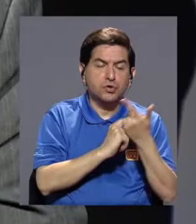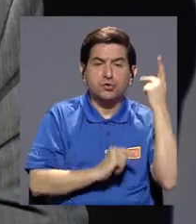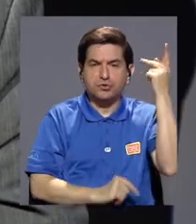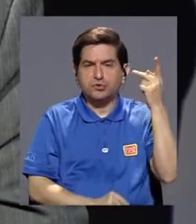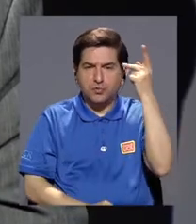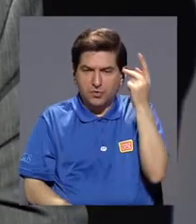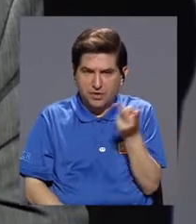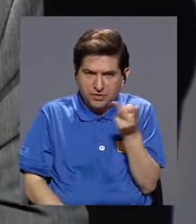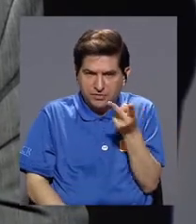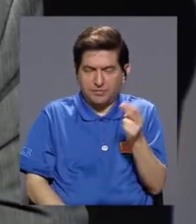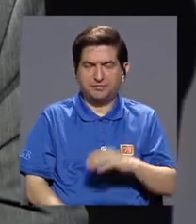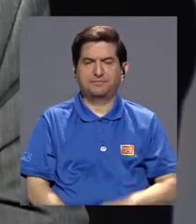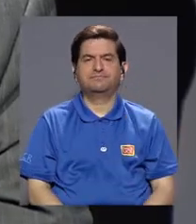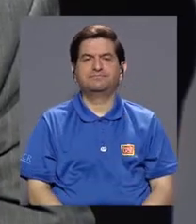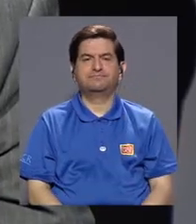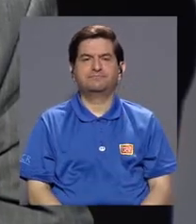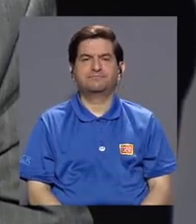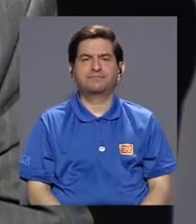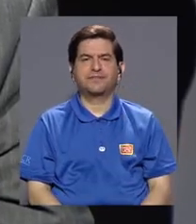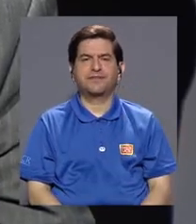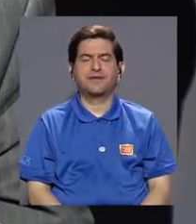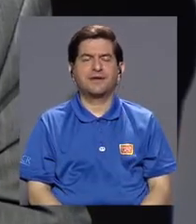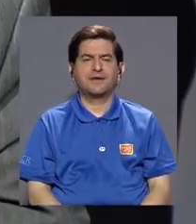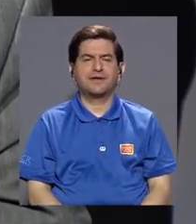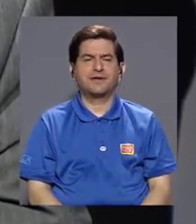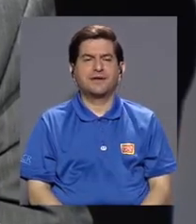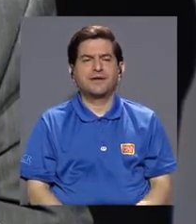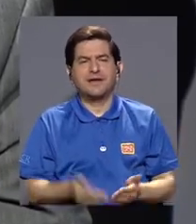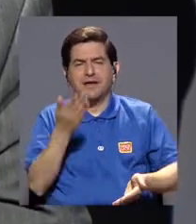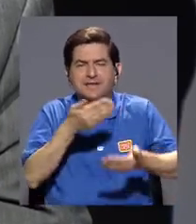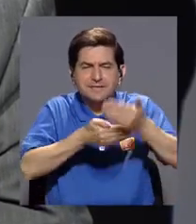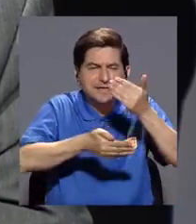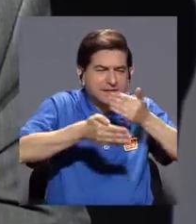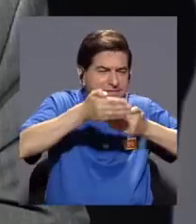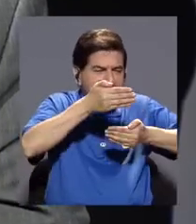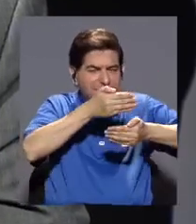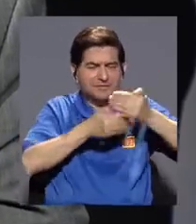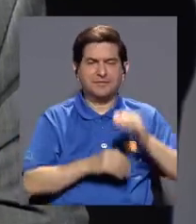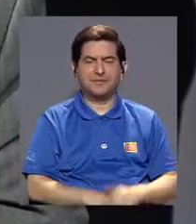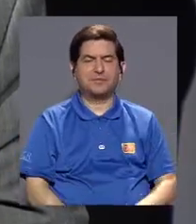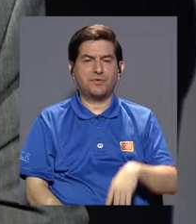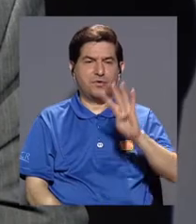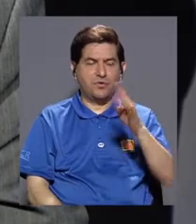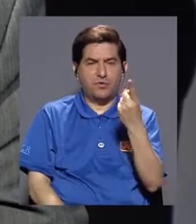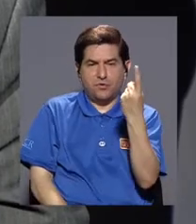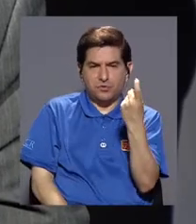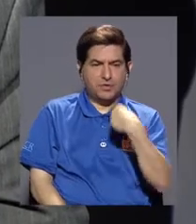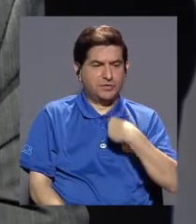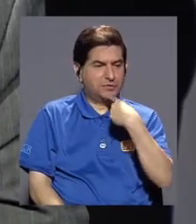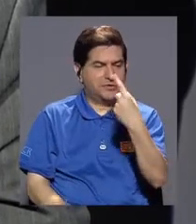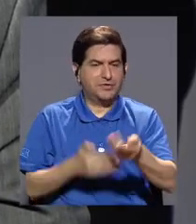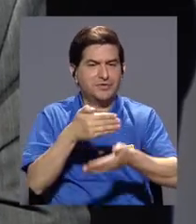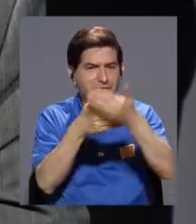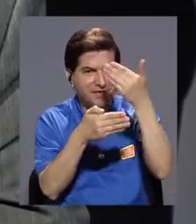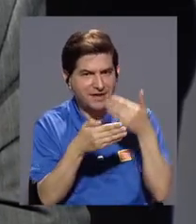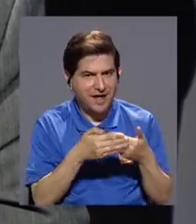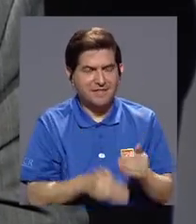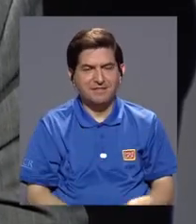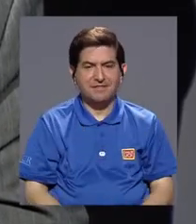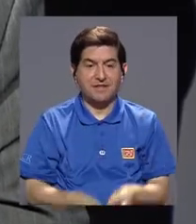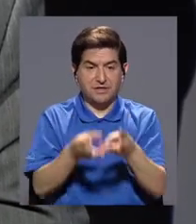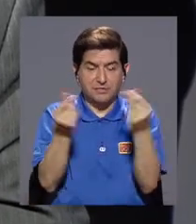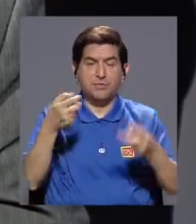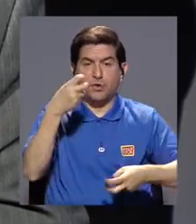Fernando. Bueno, Marlon, si querés retrotraemos un momento. Los cuatro déficits que mencionaba producen